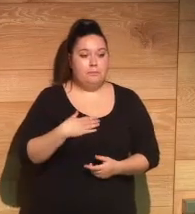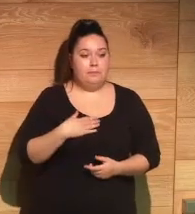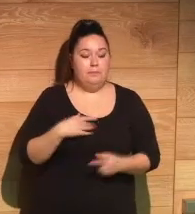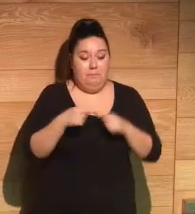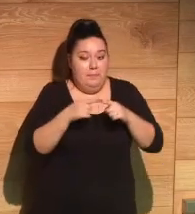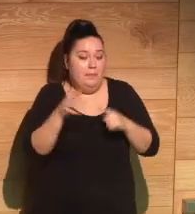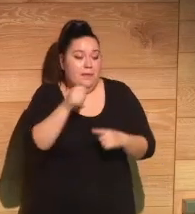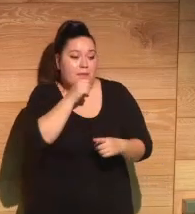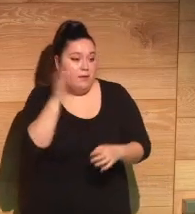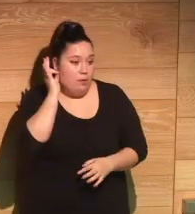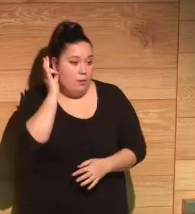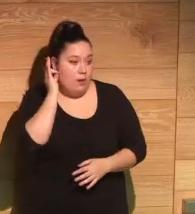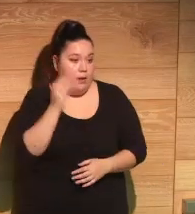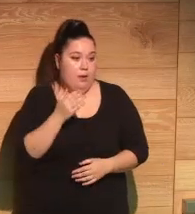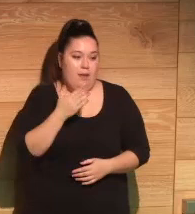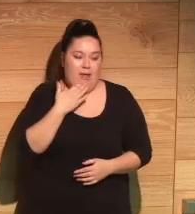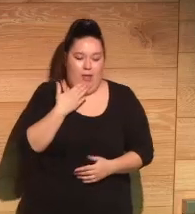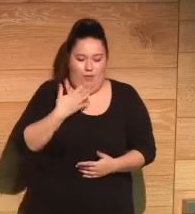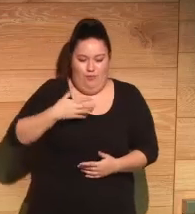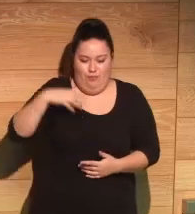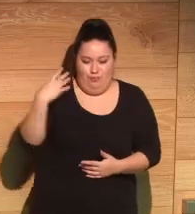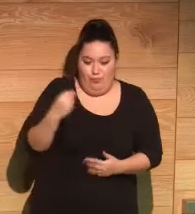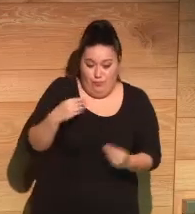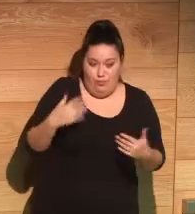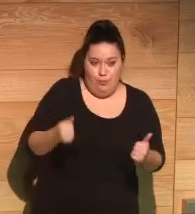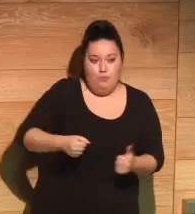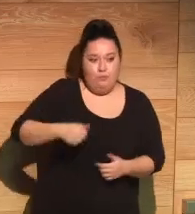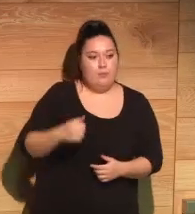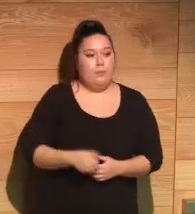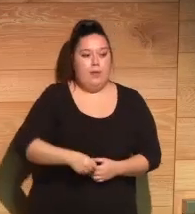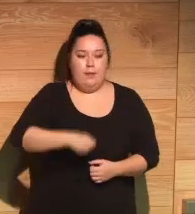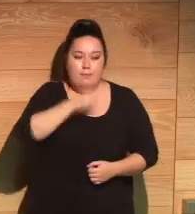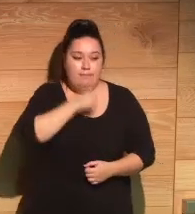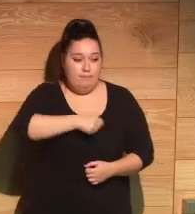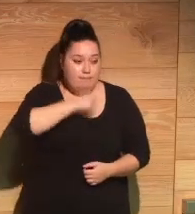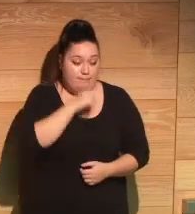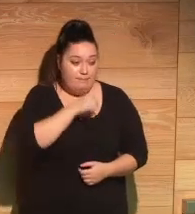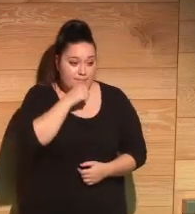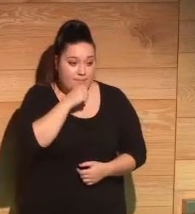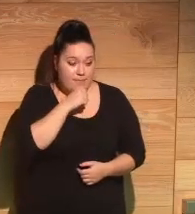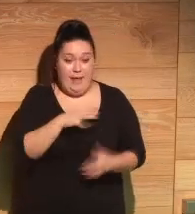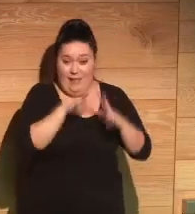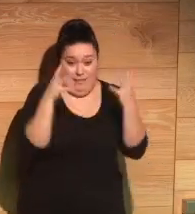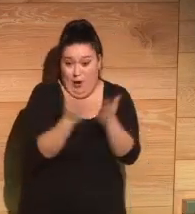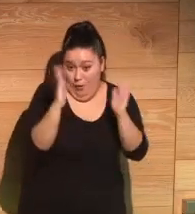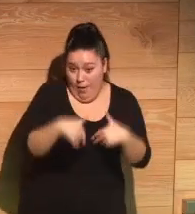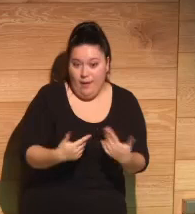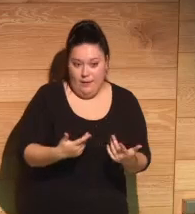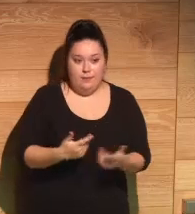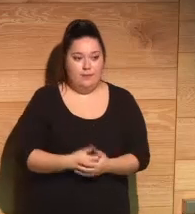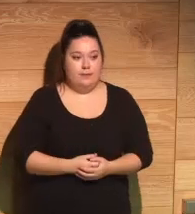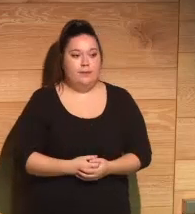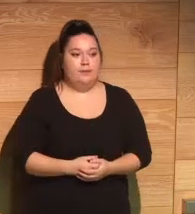tiene 93 años, la mando un saludo. Isabel no está viendo, no tiene internet, entonces bueno, ya se lo reproduciré cuando esté en su casa, si puedo